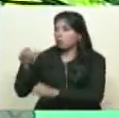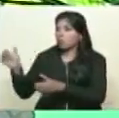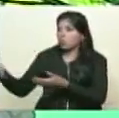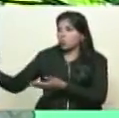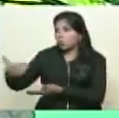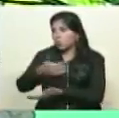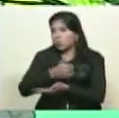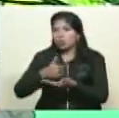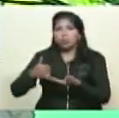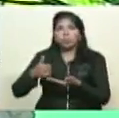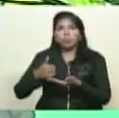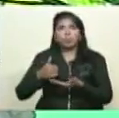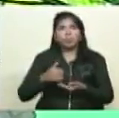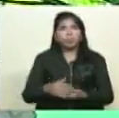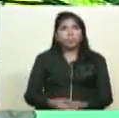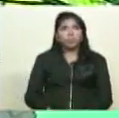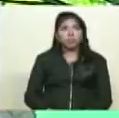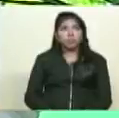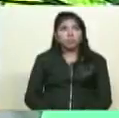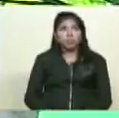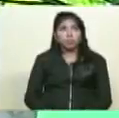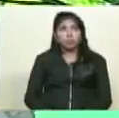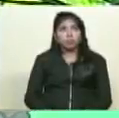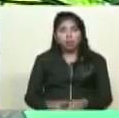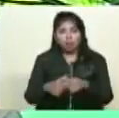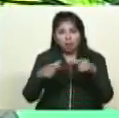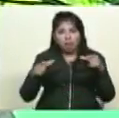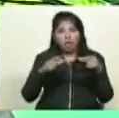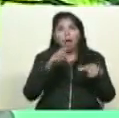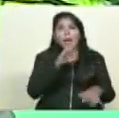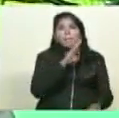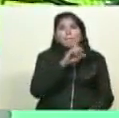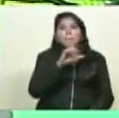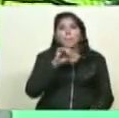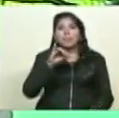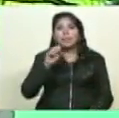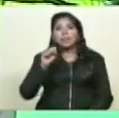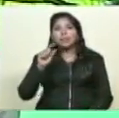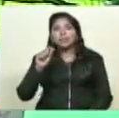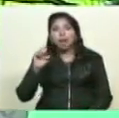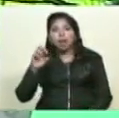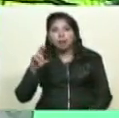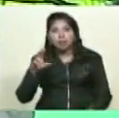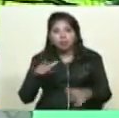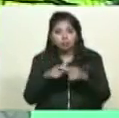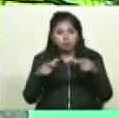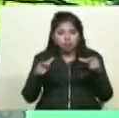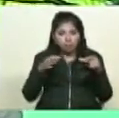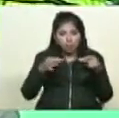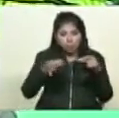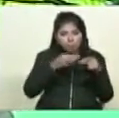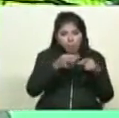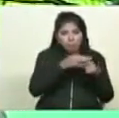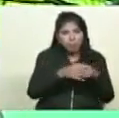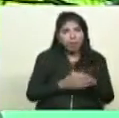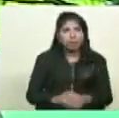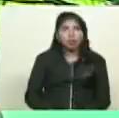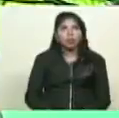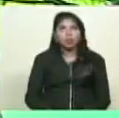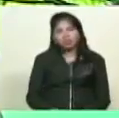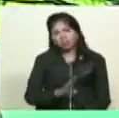El blister, que a mí no sé dónde sacaron esa palabra, primera vez que la escucho. Blister. El estuche, estuchito, el empaque. El empaque.